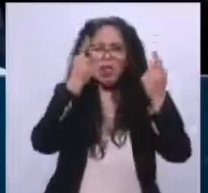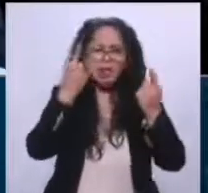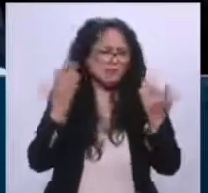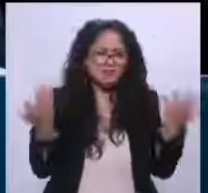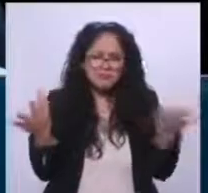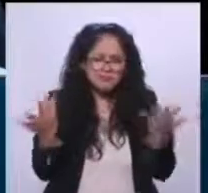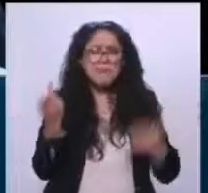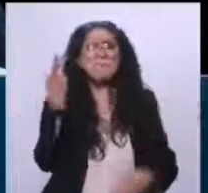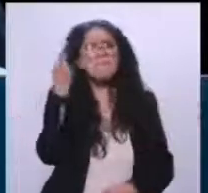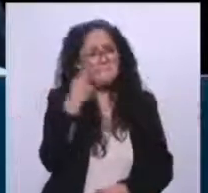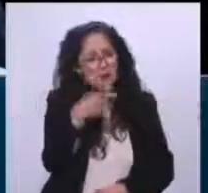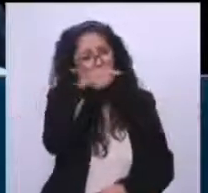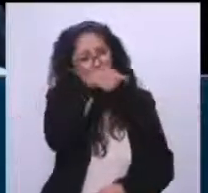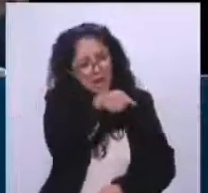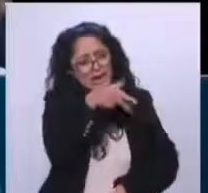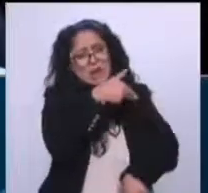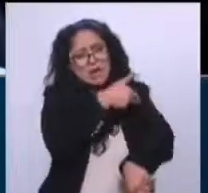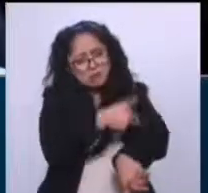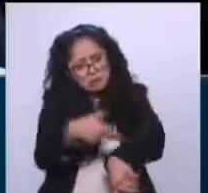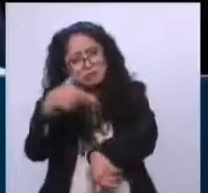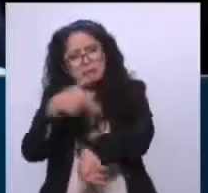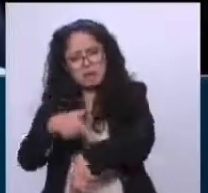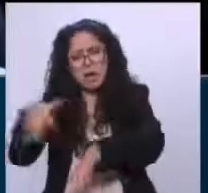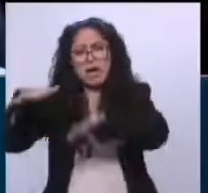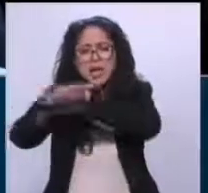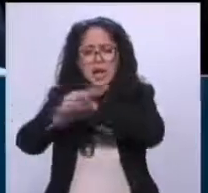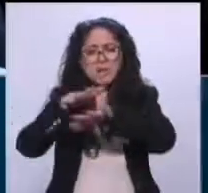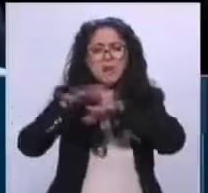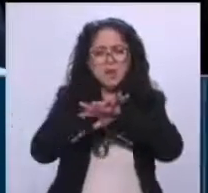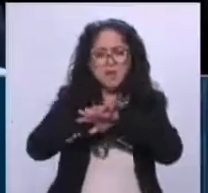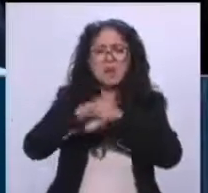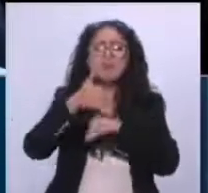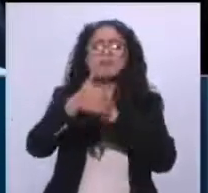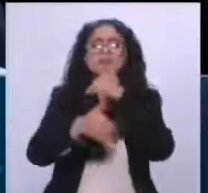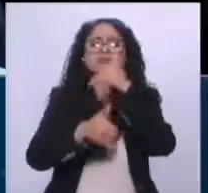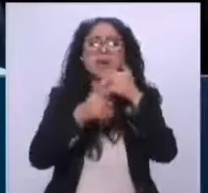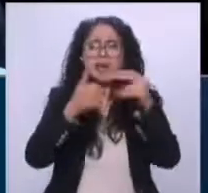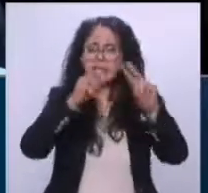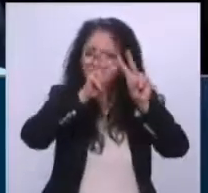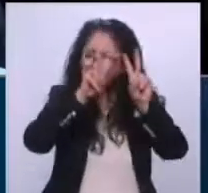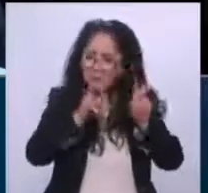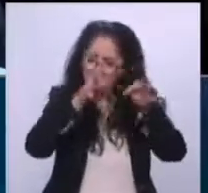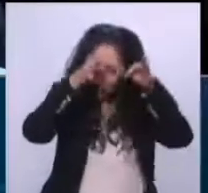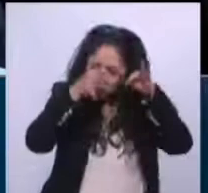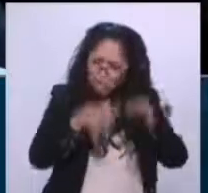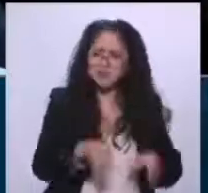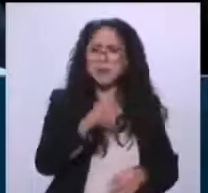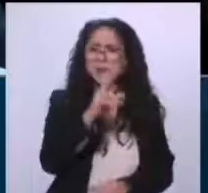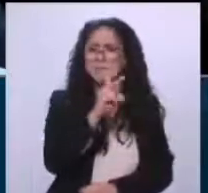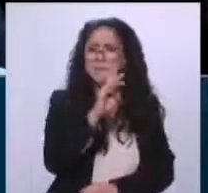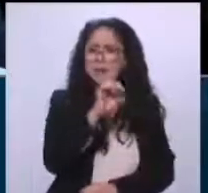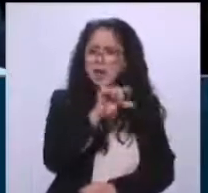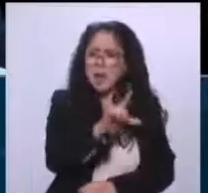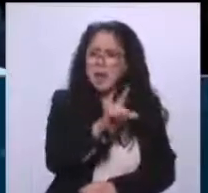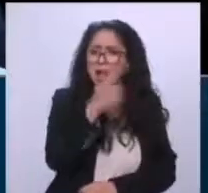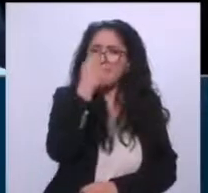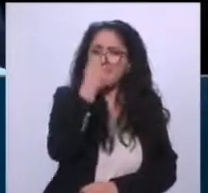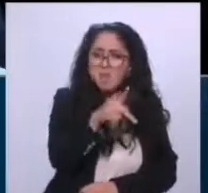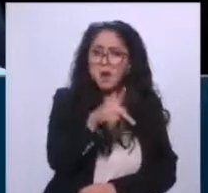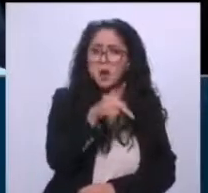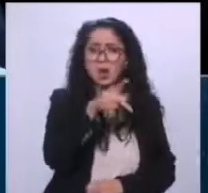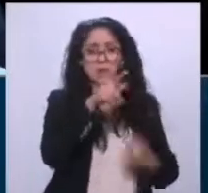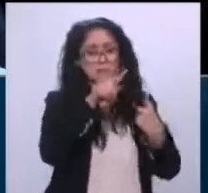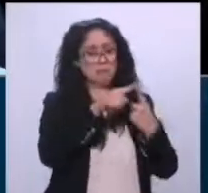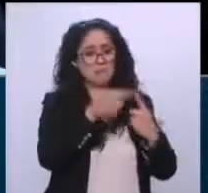es parte del proceso de transición que estamos viviendo hacia un sistema penal que en realidad lo que privilegia es la reparación del